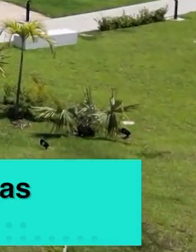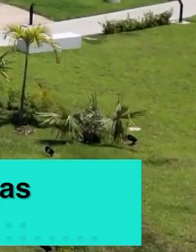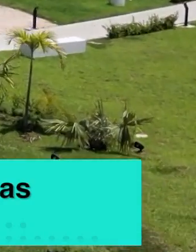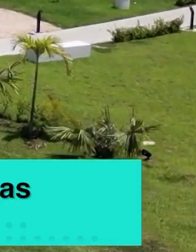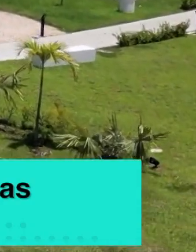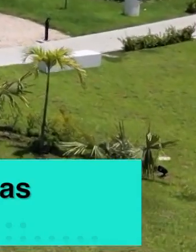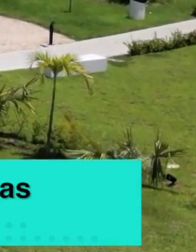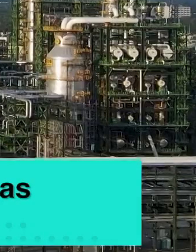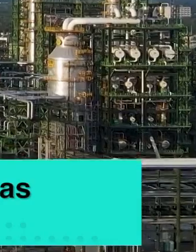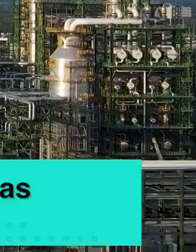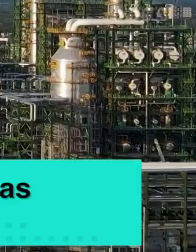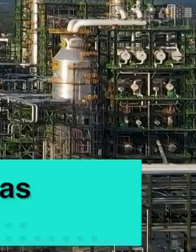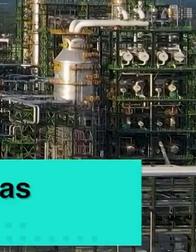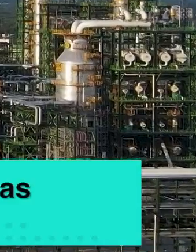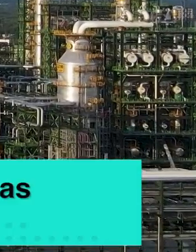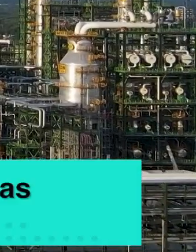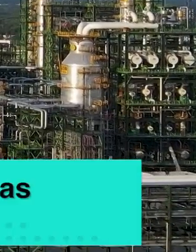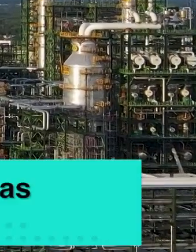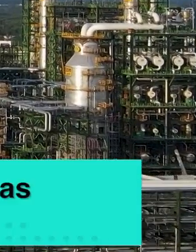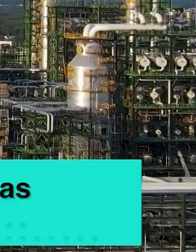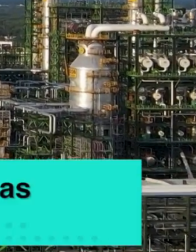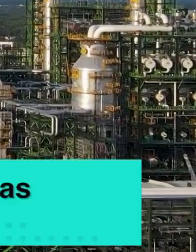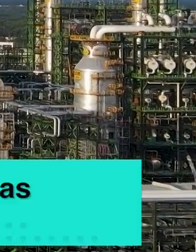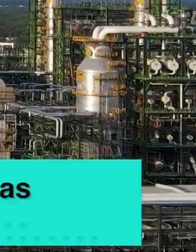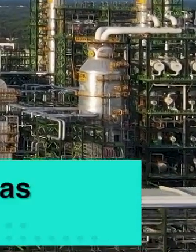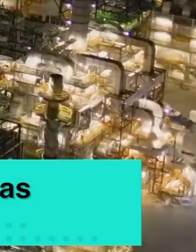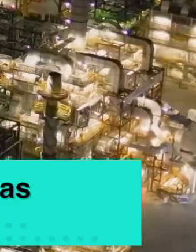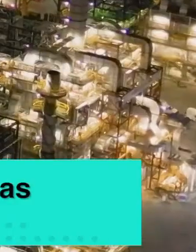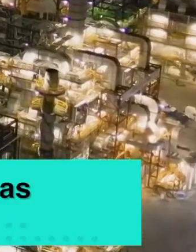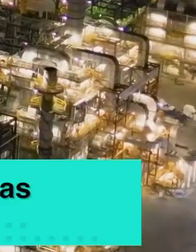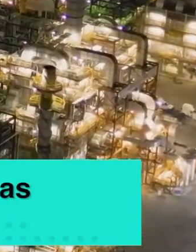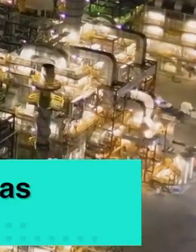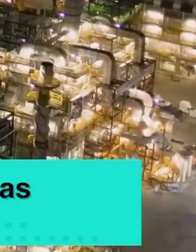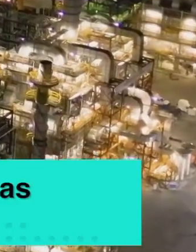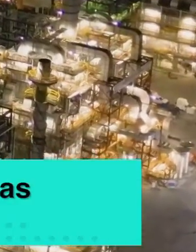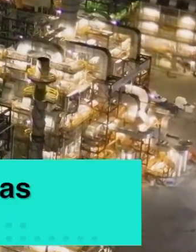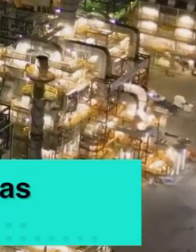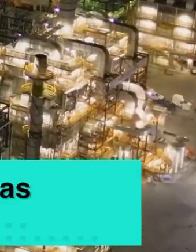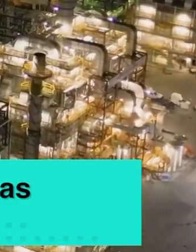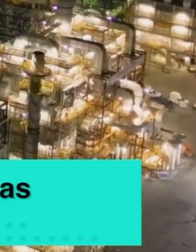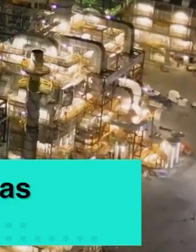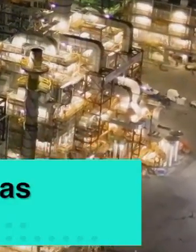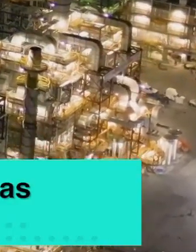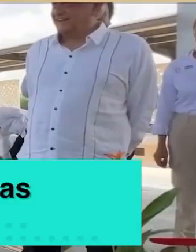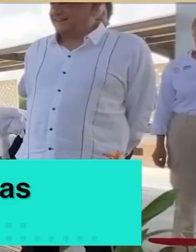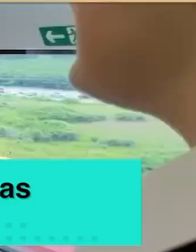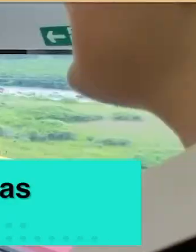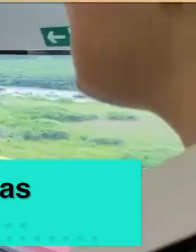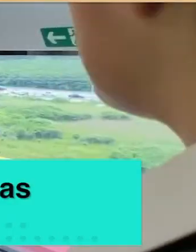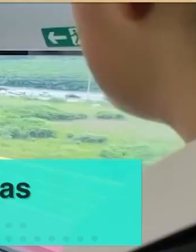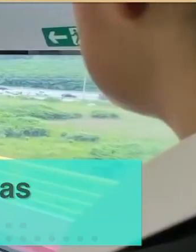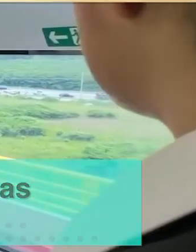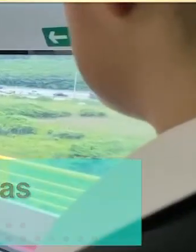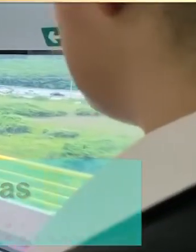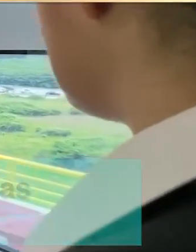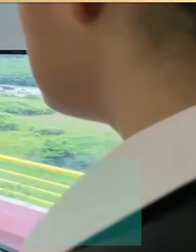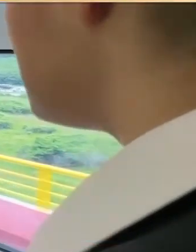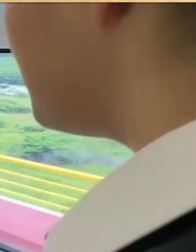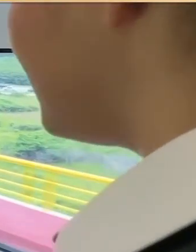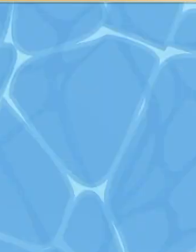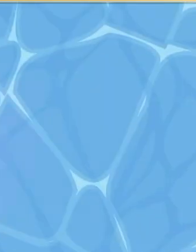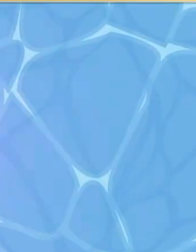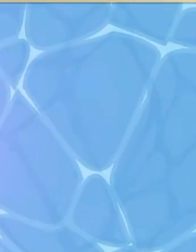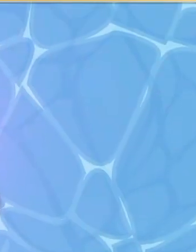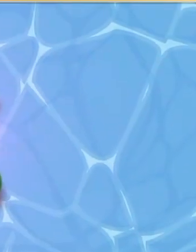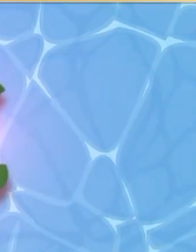cabo obras emblemáticas para el país, como el Tren Maya, el Aeropuerto Felipe Ángeles, la refinería Olmeca en Dos Bocas, Paraíso,